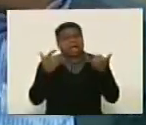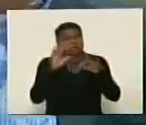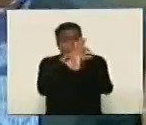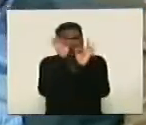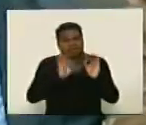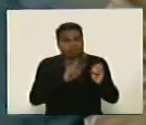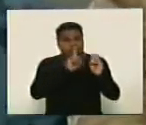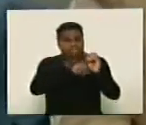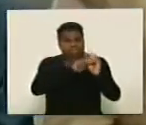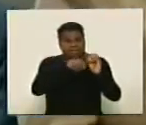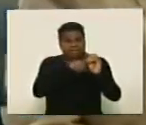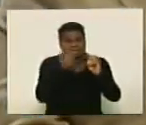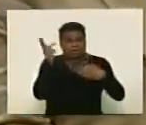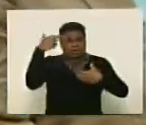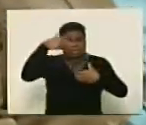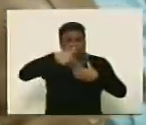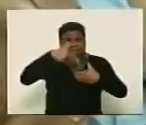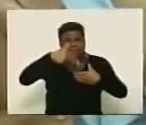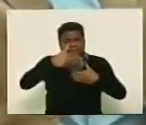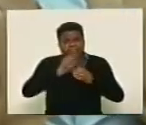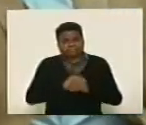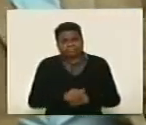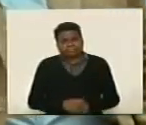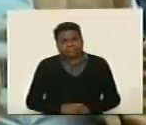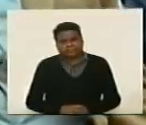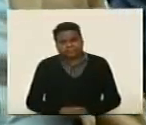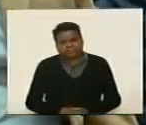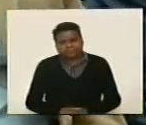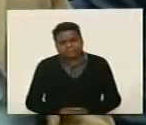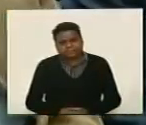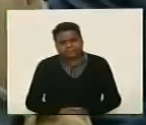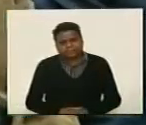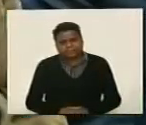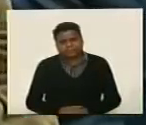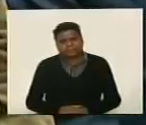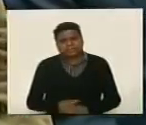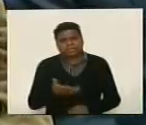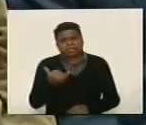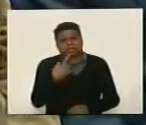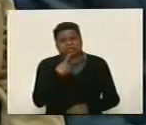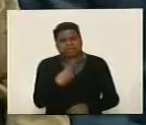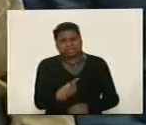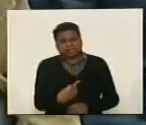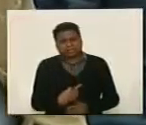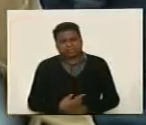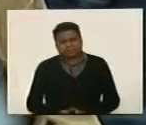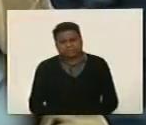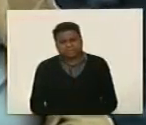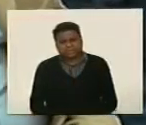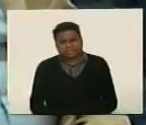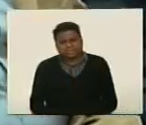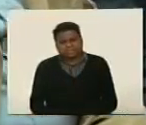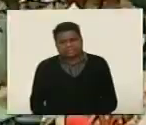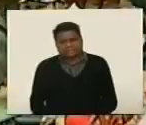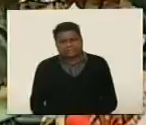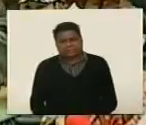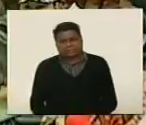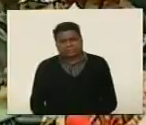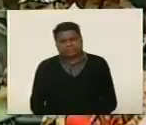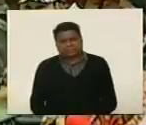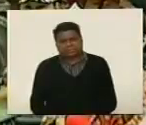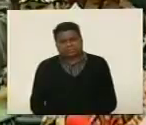con otras medidas que se están tomando en el plano cambiario, porque hay que decir que estamos hablando de un conjunto